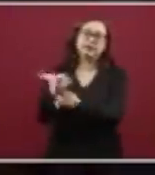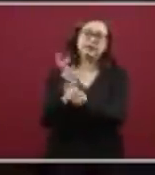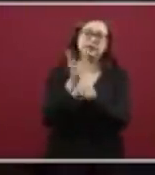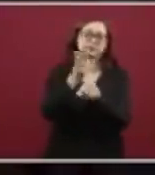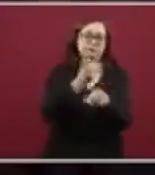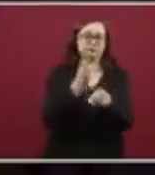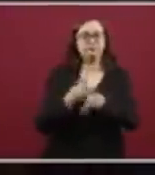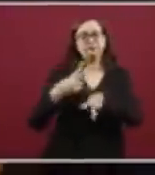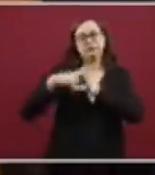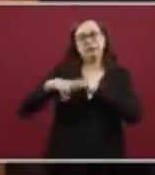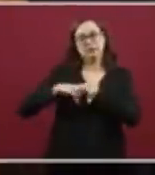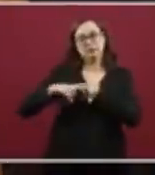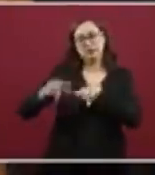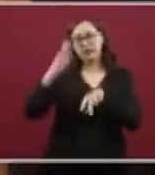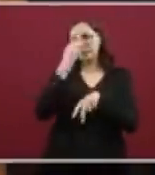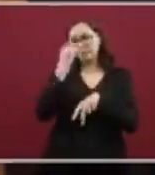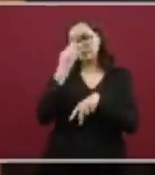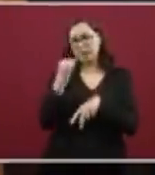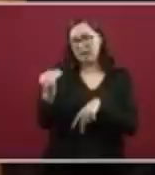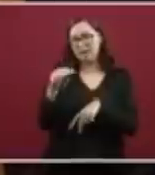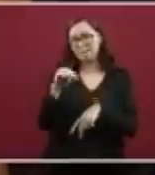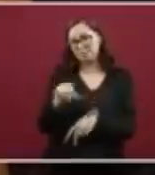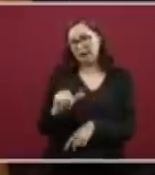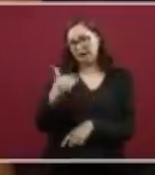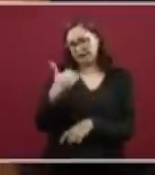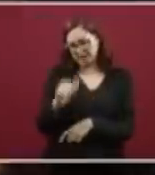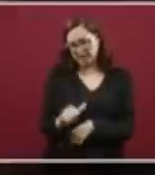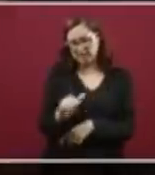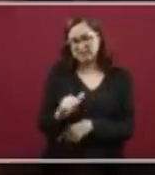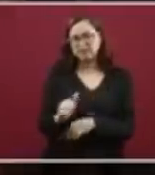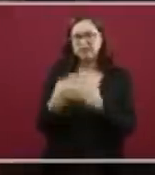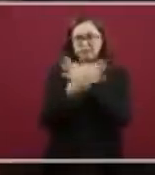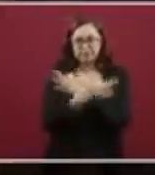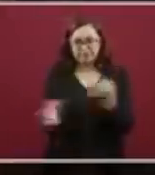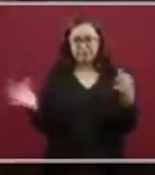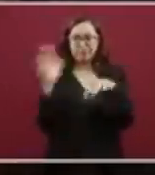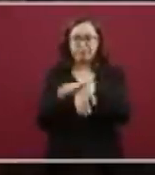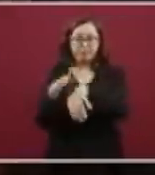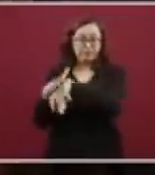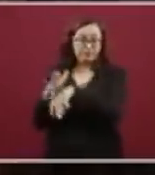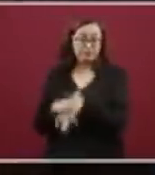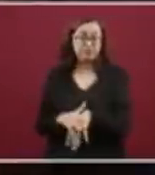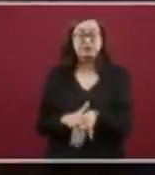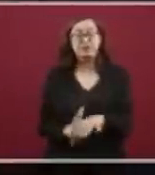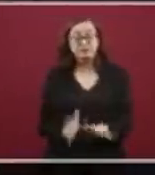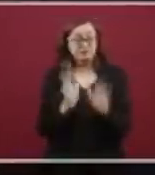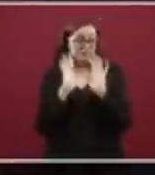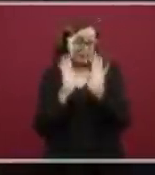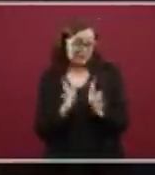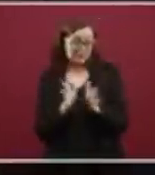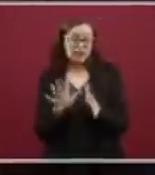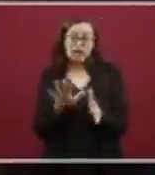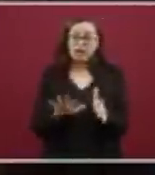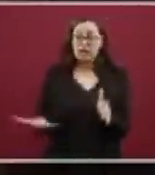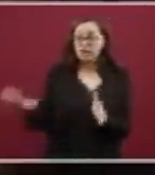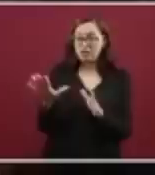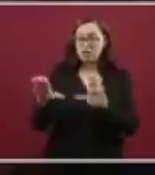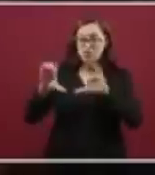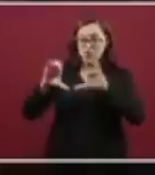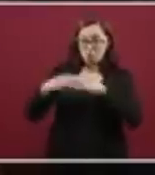están haciendo públicas estas bases, ¿ya se realizó también una consulta pública en las